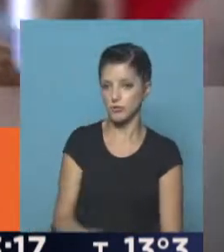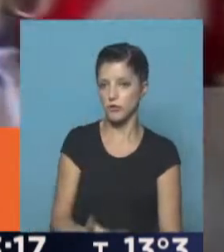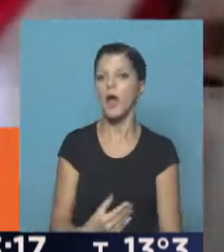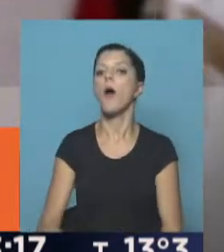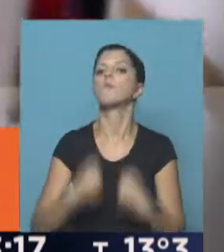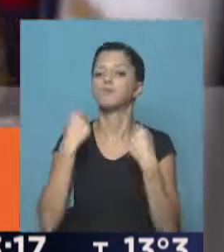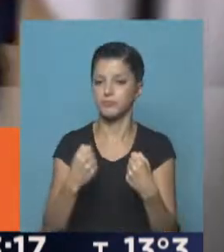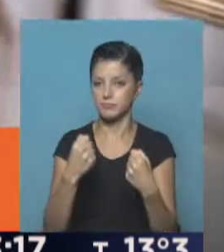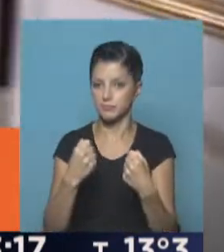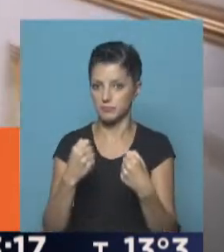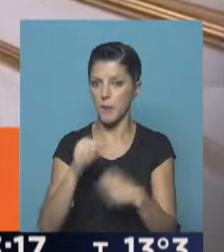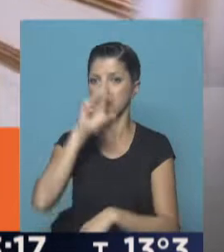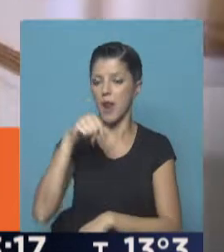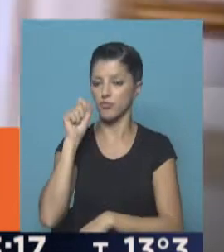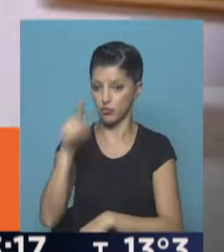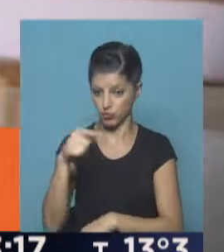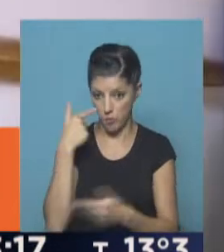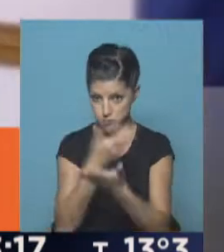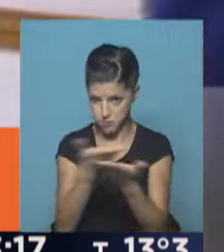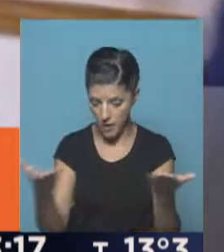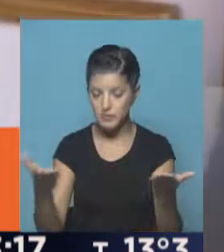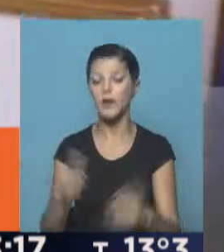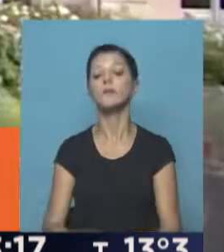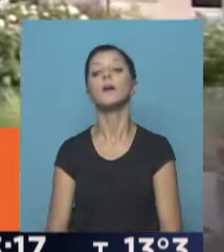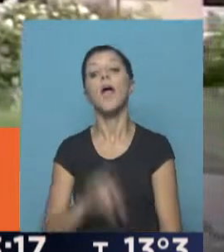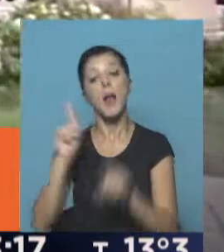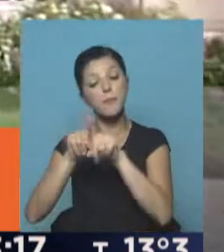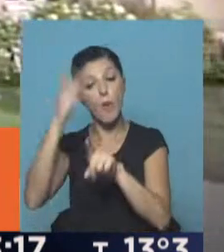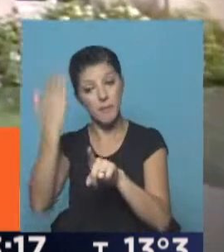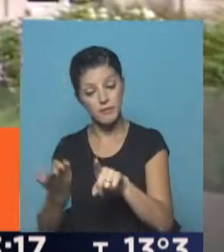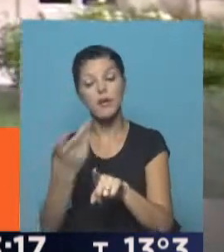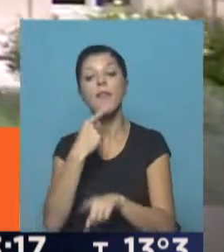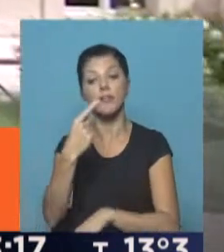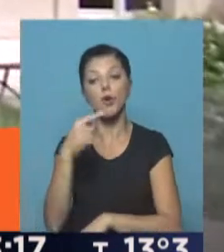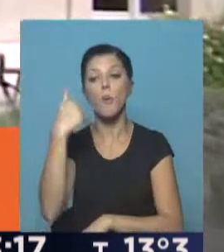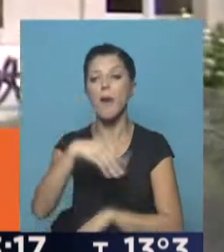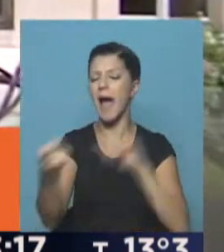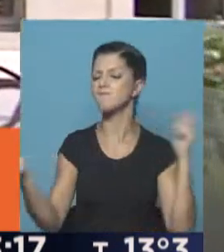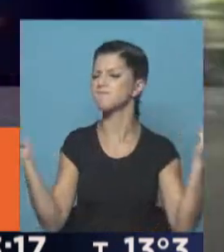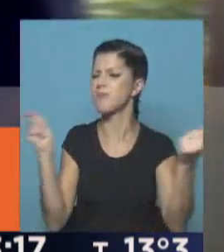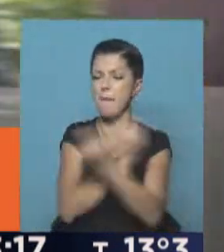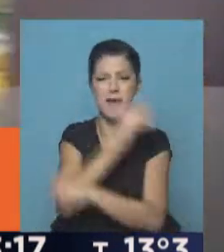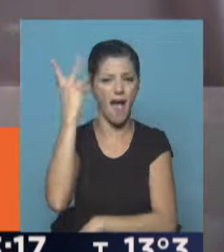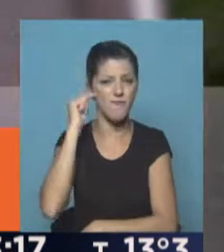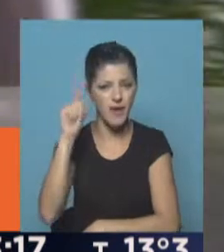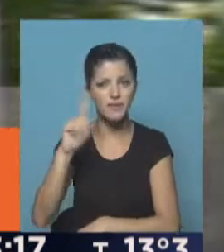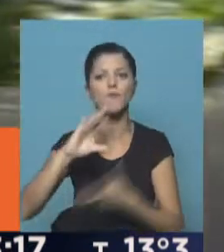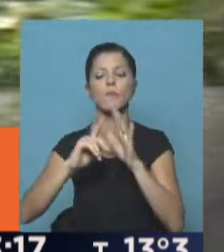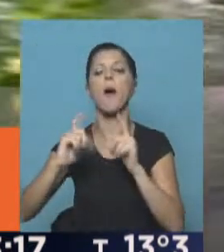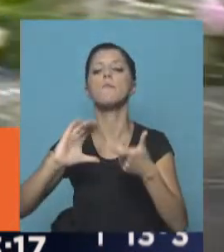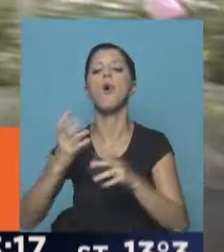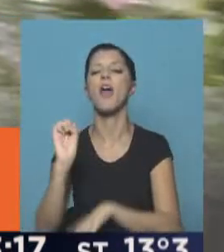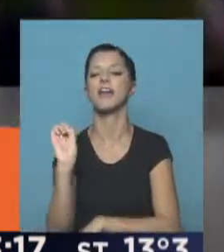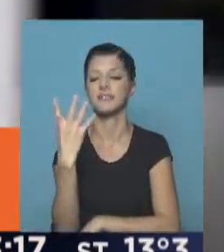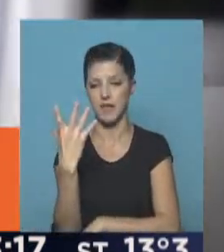la radicalidad de sus planes. Se propone, según afirma, transformar por completo a Francia bajo un aura modernizadora a través